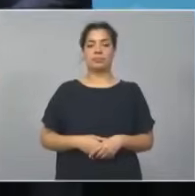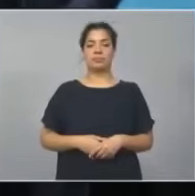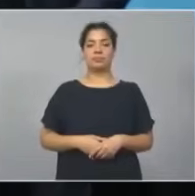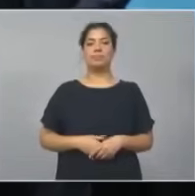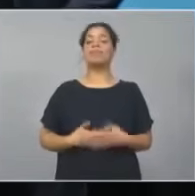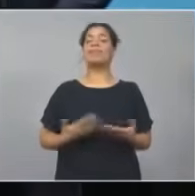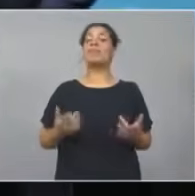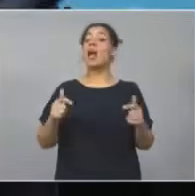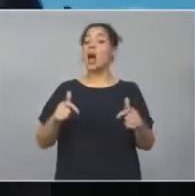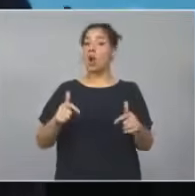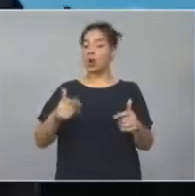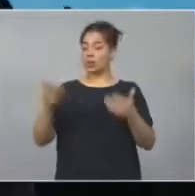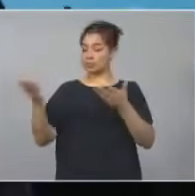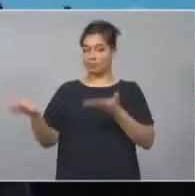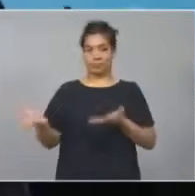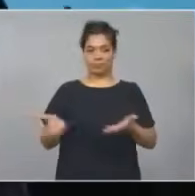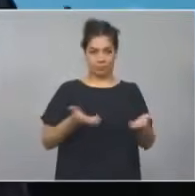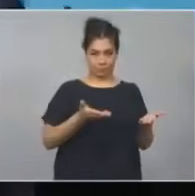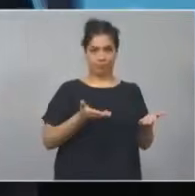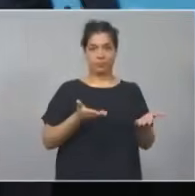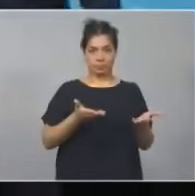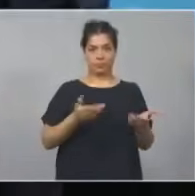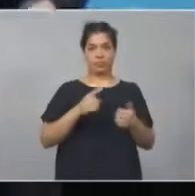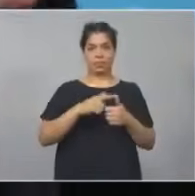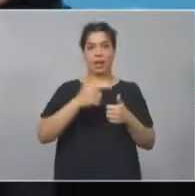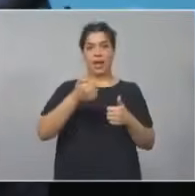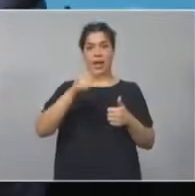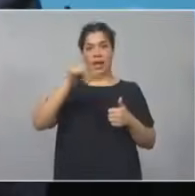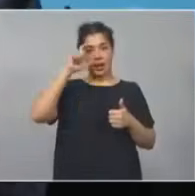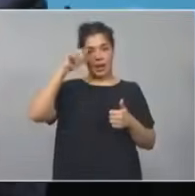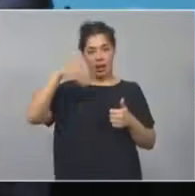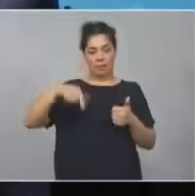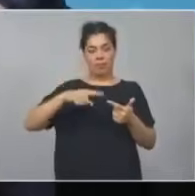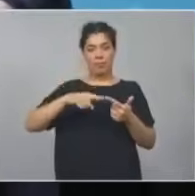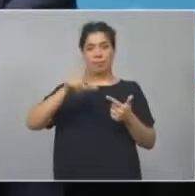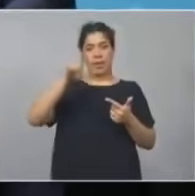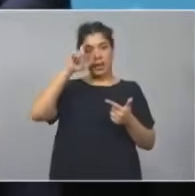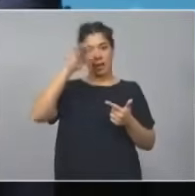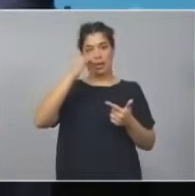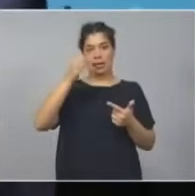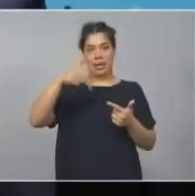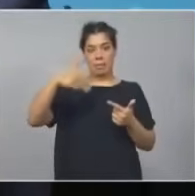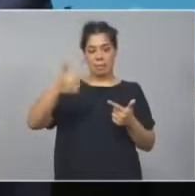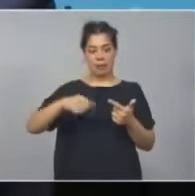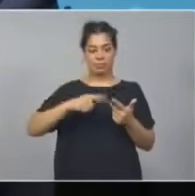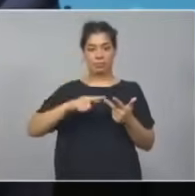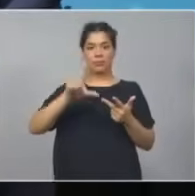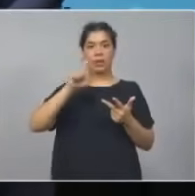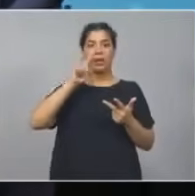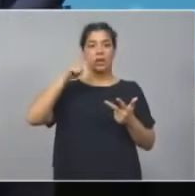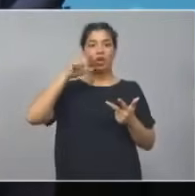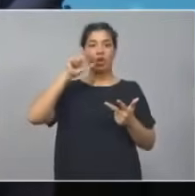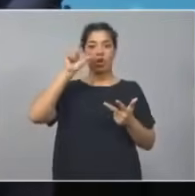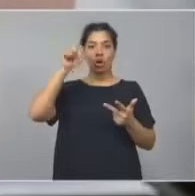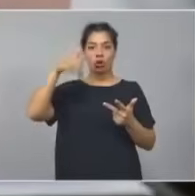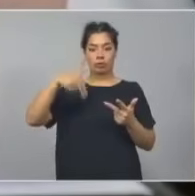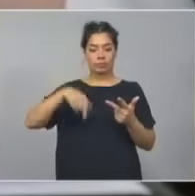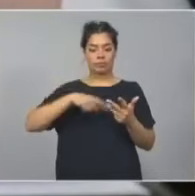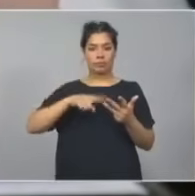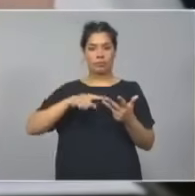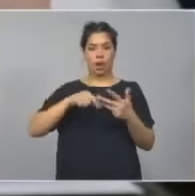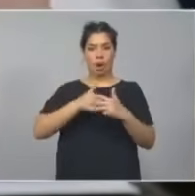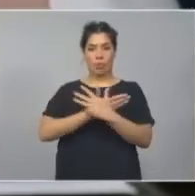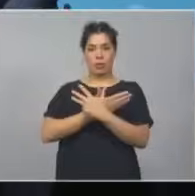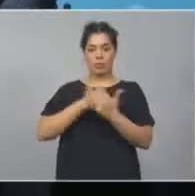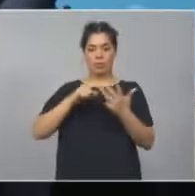Vamos invitando a los municipios de Leandro Eñalem, Lezama, Lincoln, Lomas de Zamora, Luján y Magdalena.